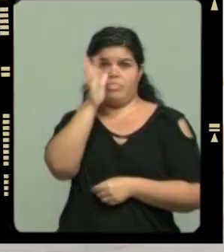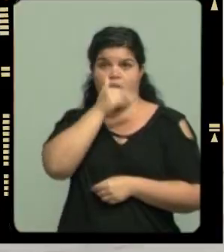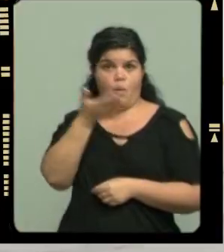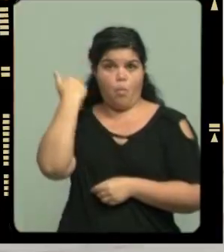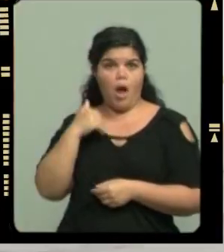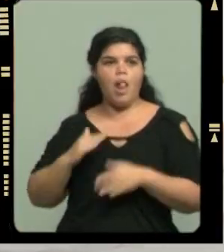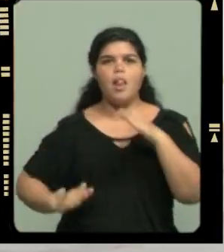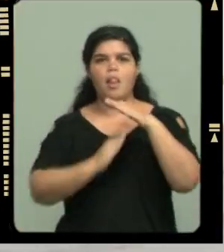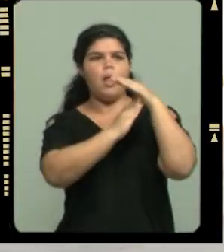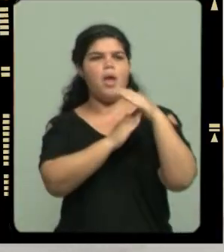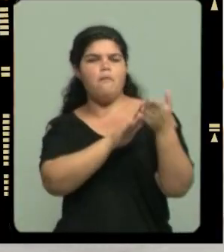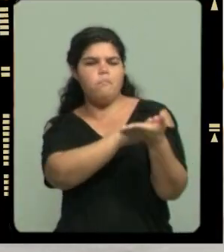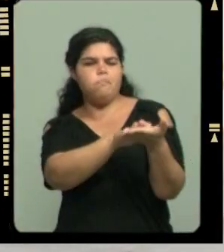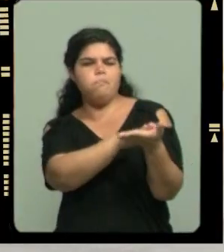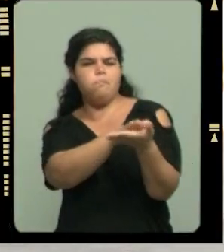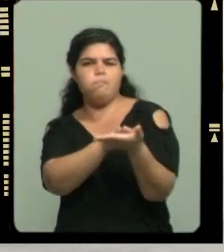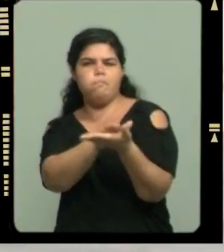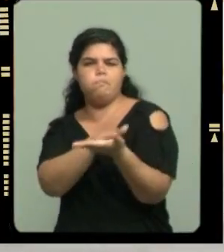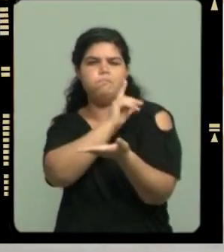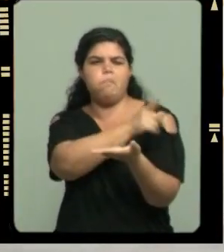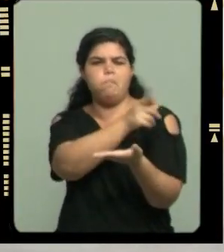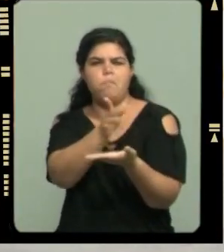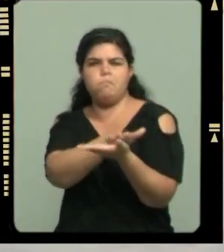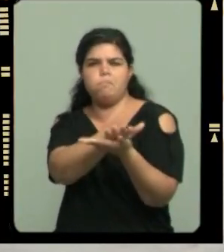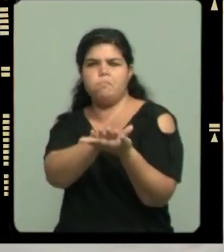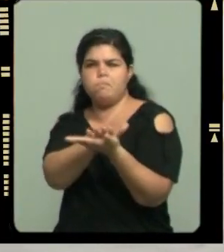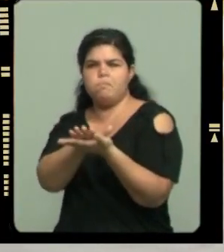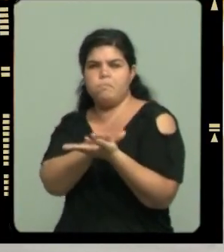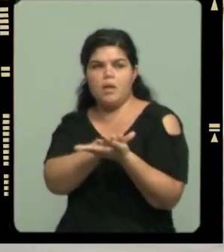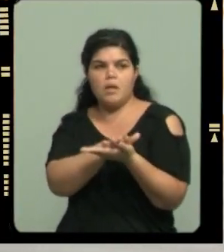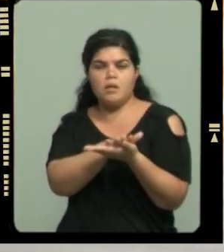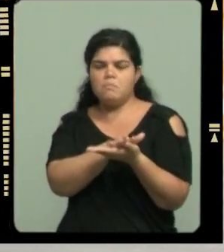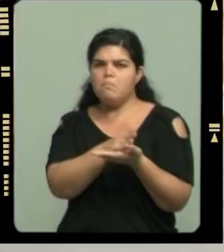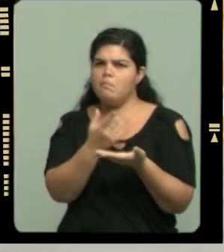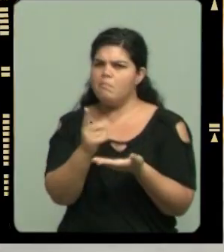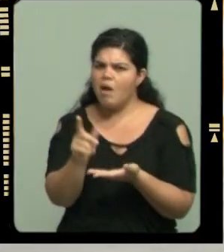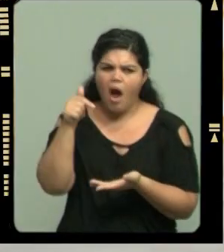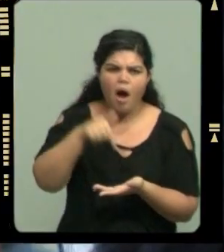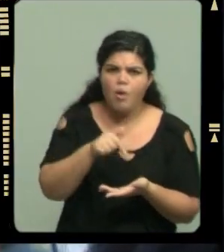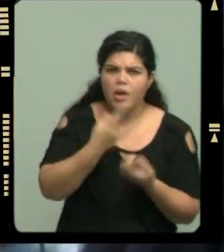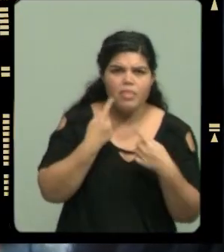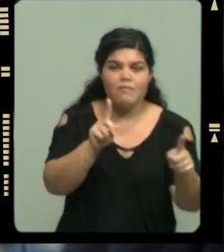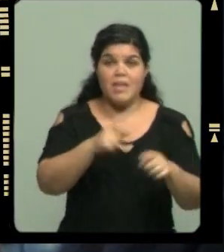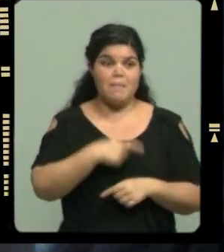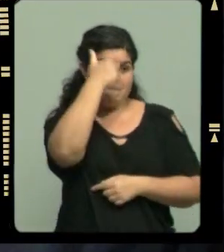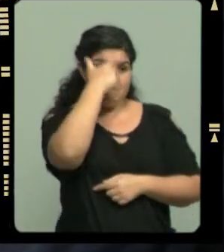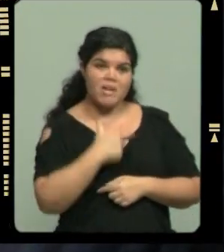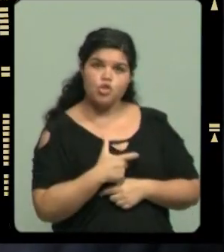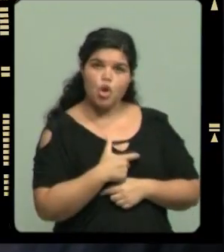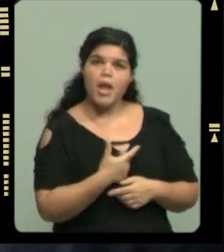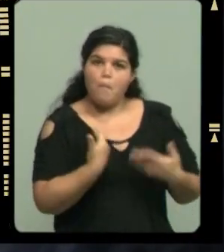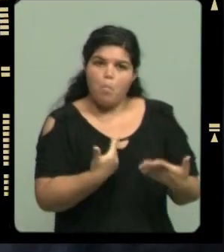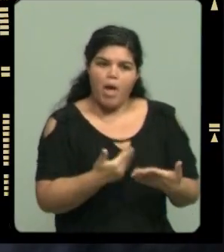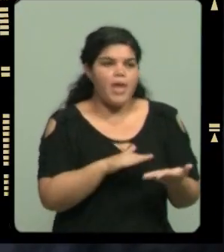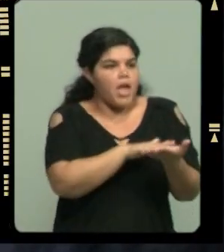poco la definición tal vez media del libro. Ahora, si cada uno, cuando en diferentes situaciones, va cambiando la persona que tiene que influir en los